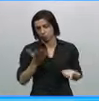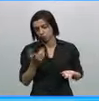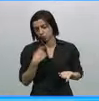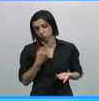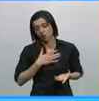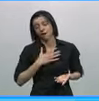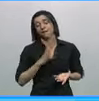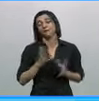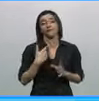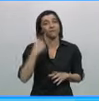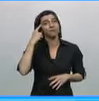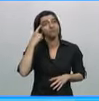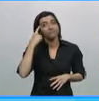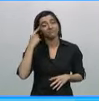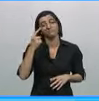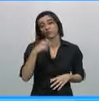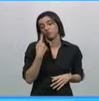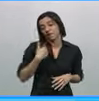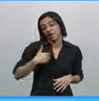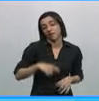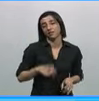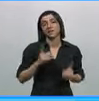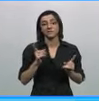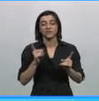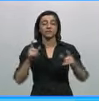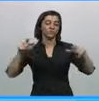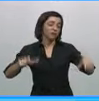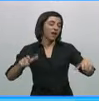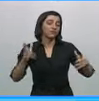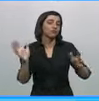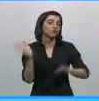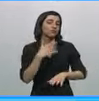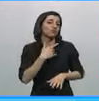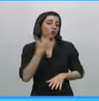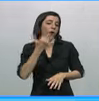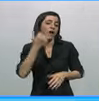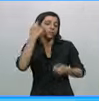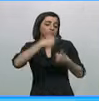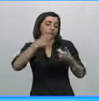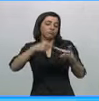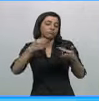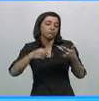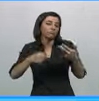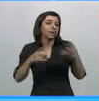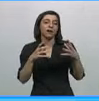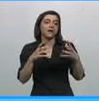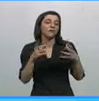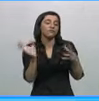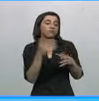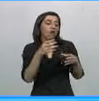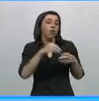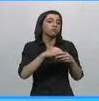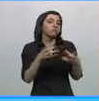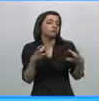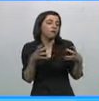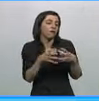nuestra idiosincrasia, con los campos de juego, con muchas cosas que hacen de que sea un fútbol muy